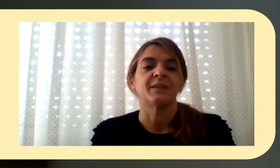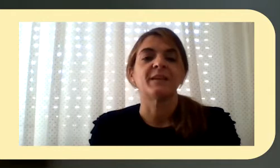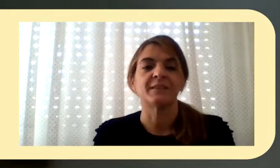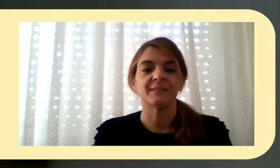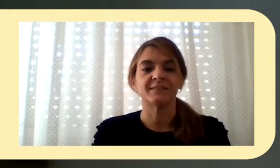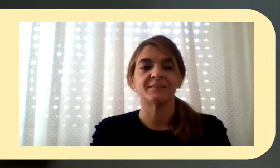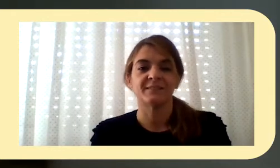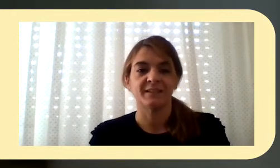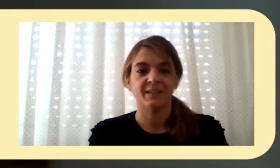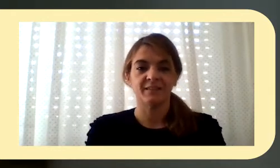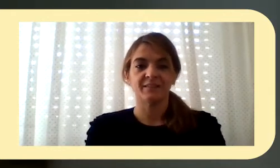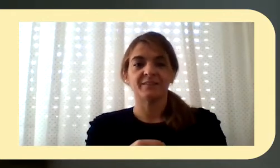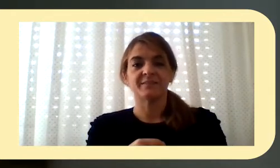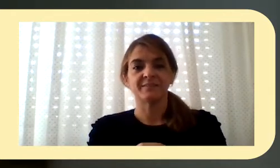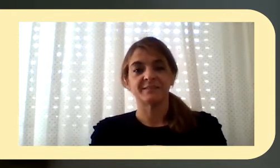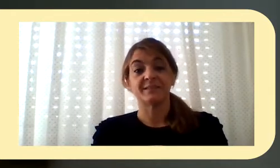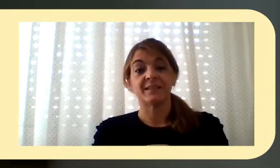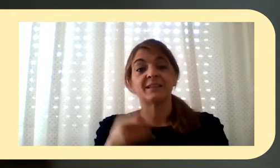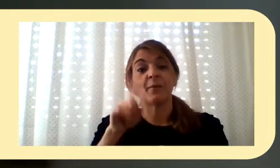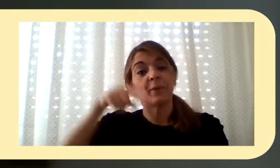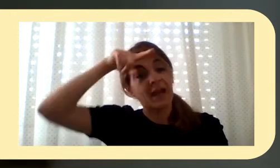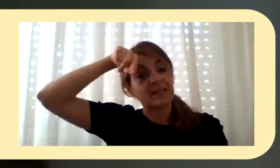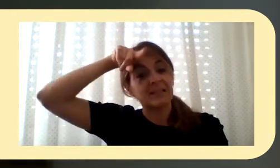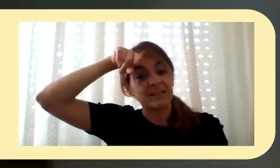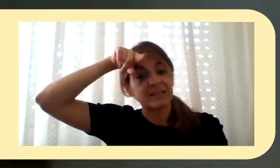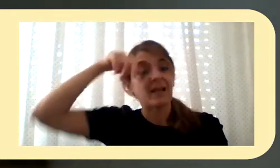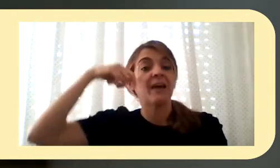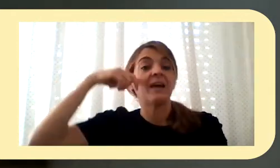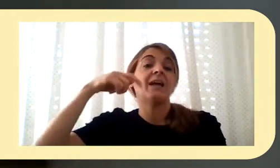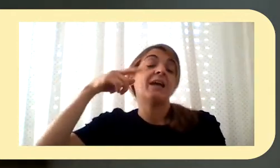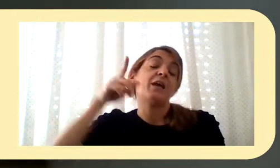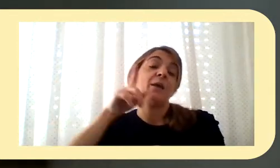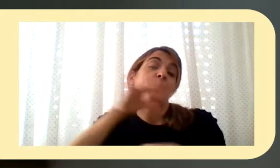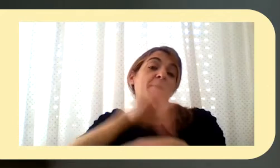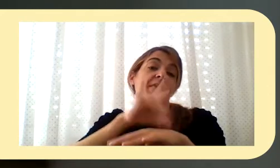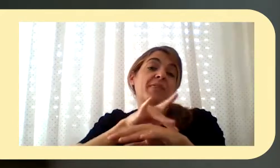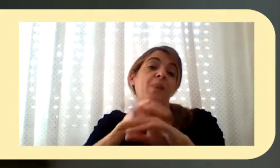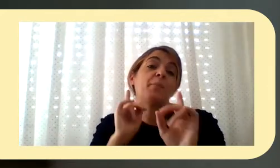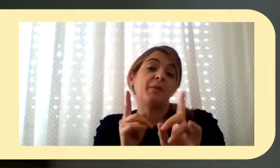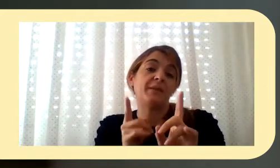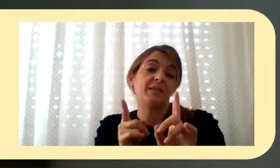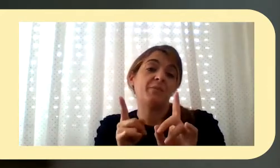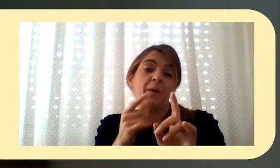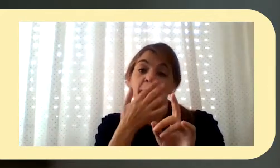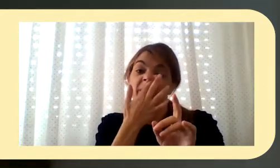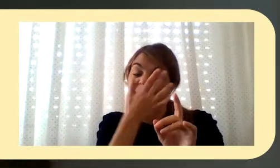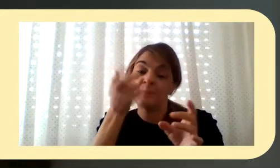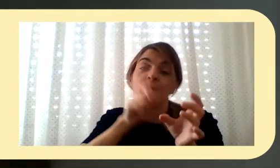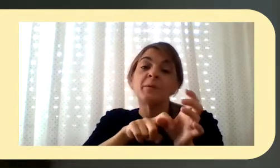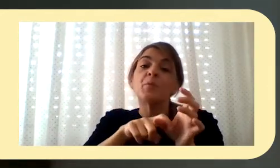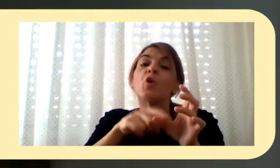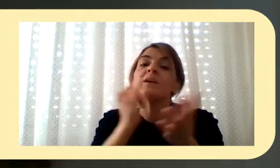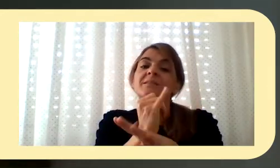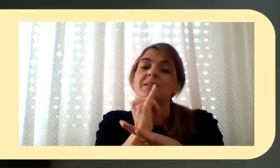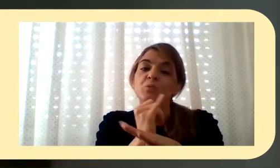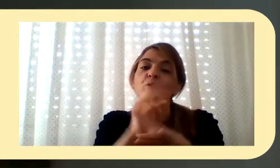Es catedrática también de medicina preventiva y salud pública. Miembro del Instituto Universitario de Investigación de Estudios de